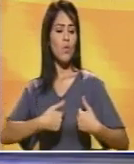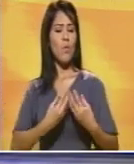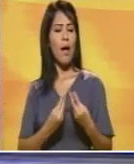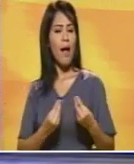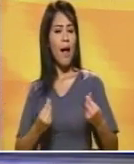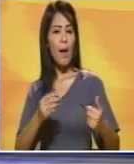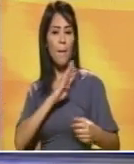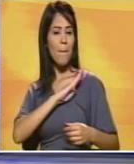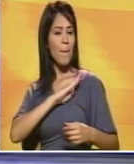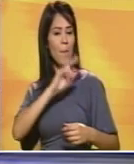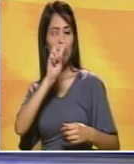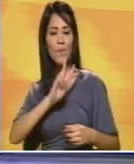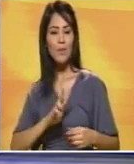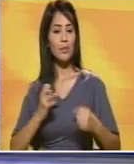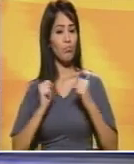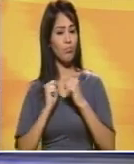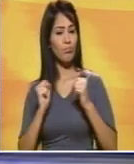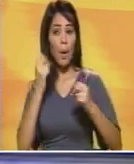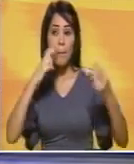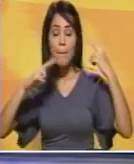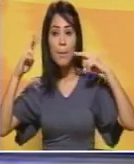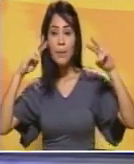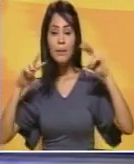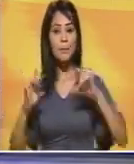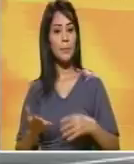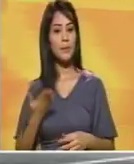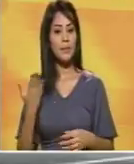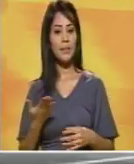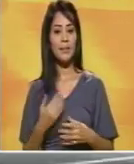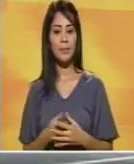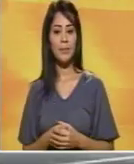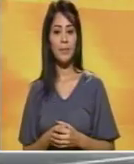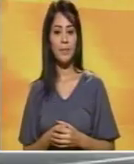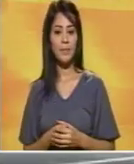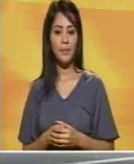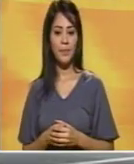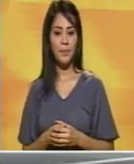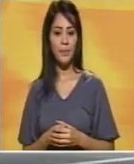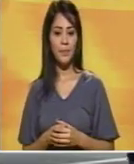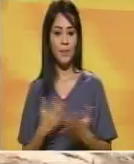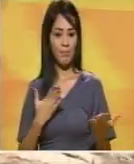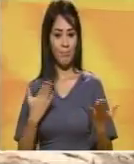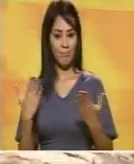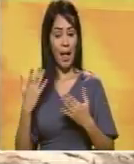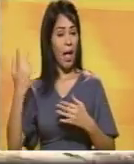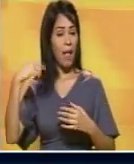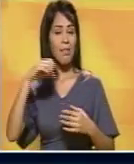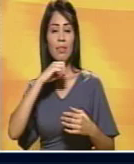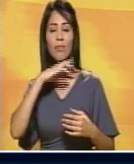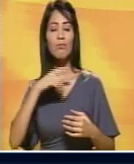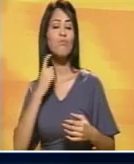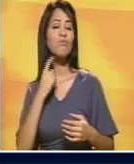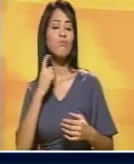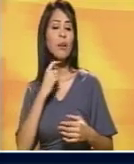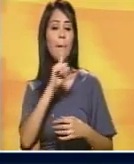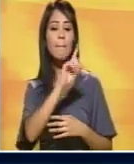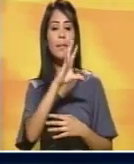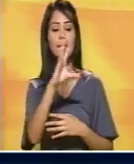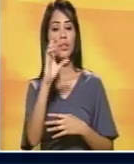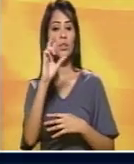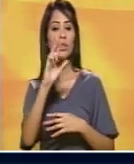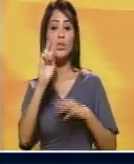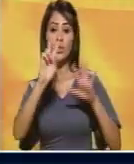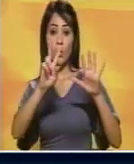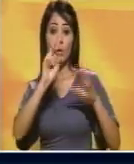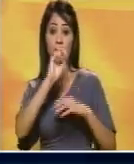y el extranjero como pilar turístico de los Andes venezolanos. Aquella particular distinción es tan antigua como su fundación en